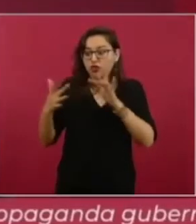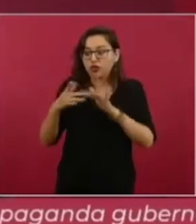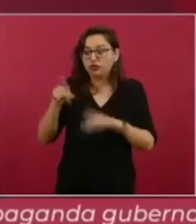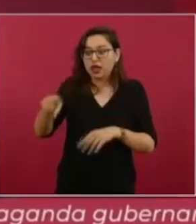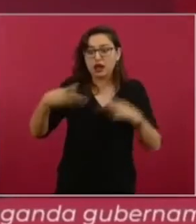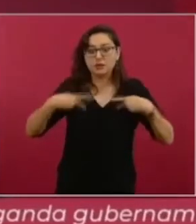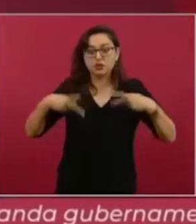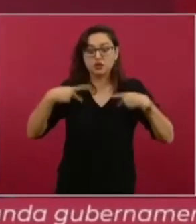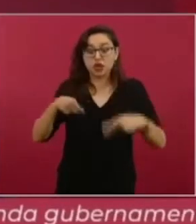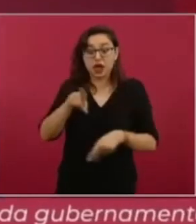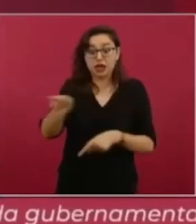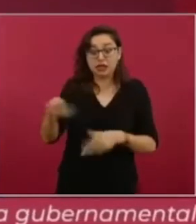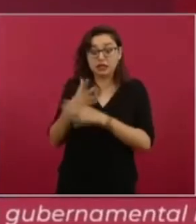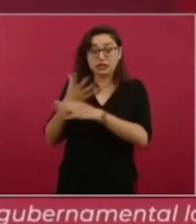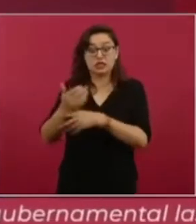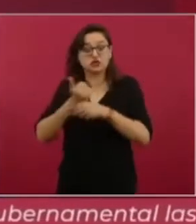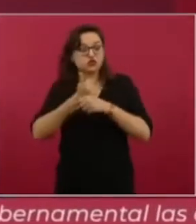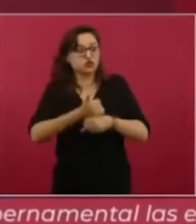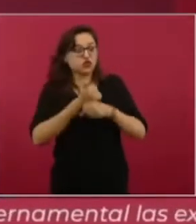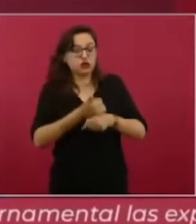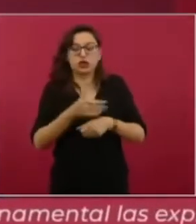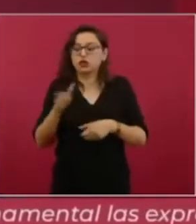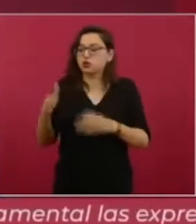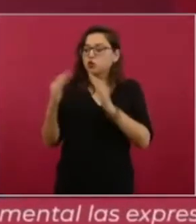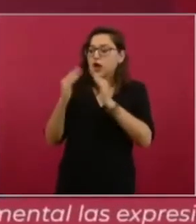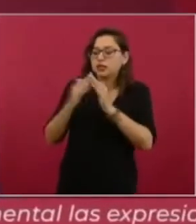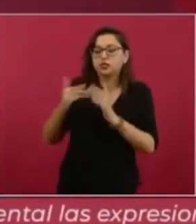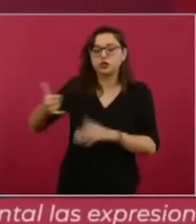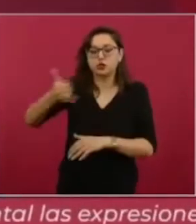situación inclusive de domicilio, y sí